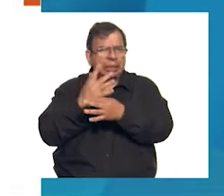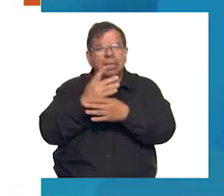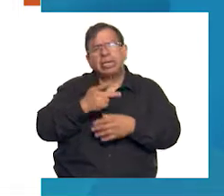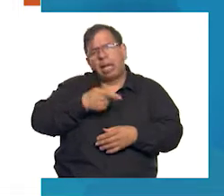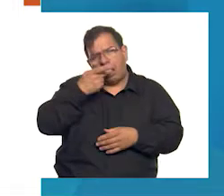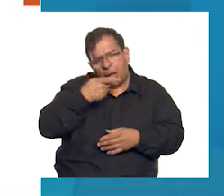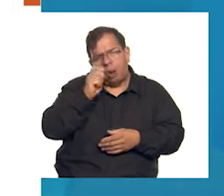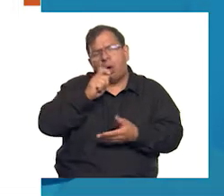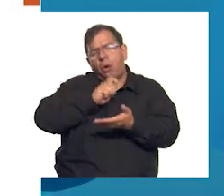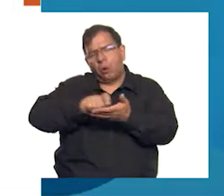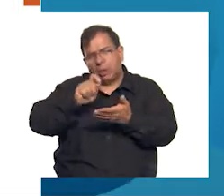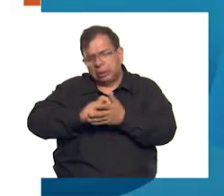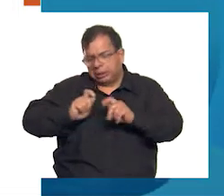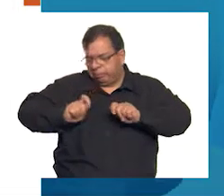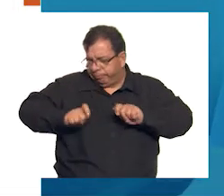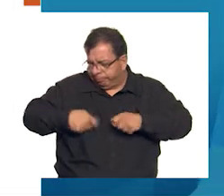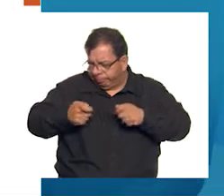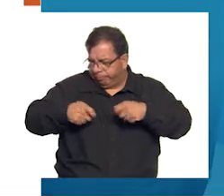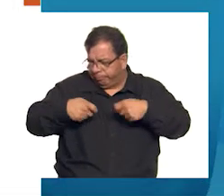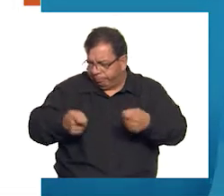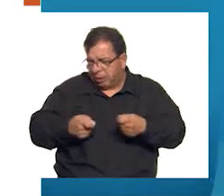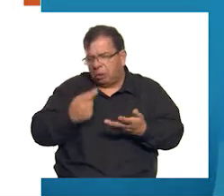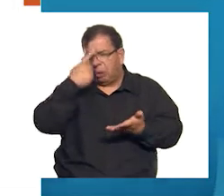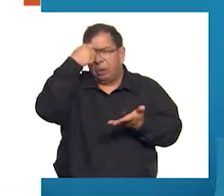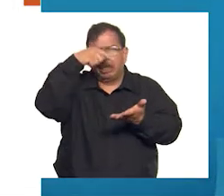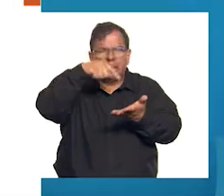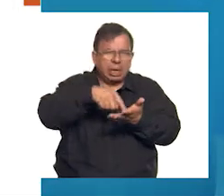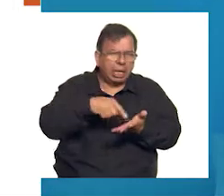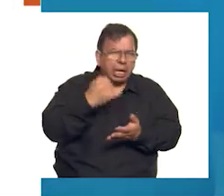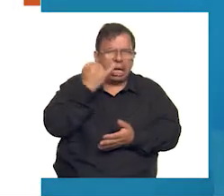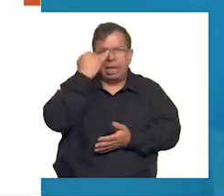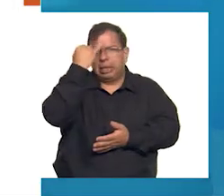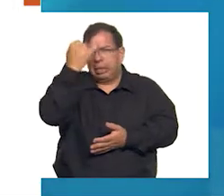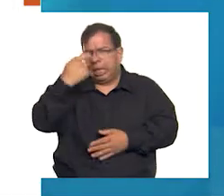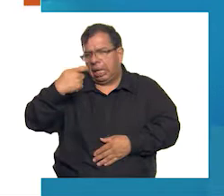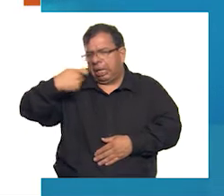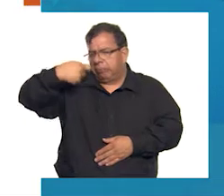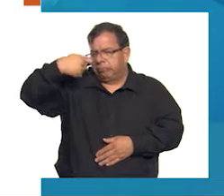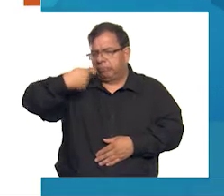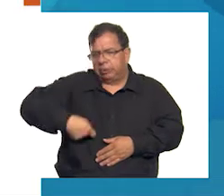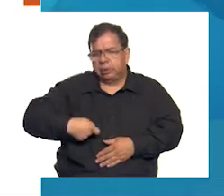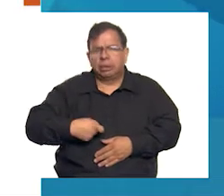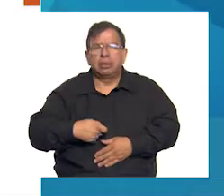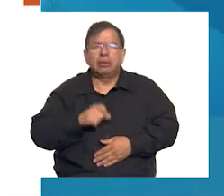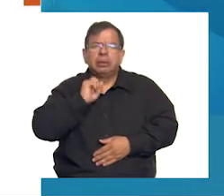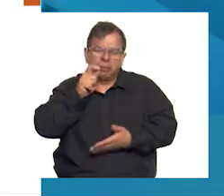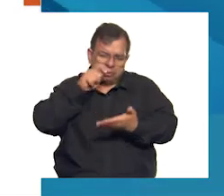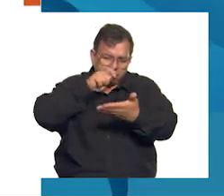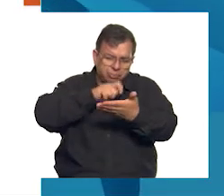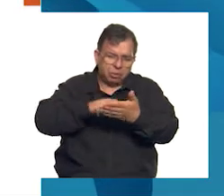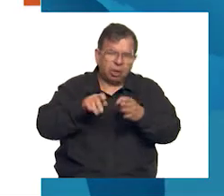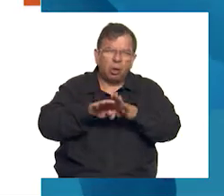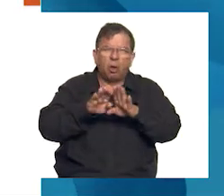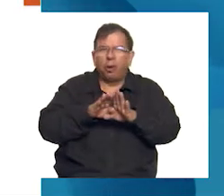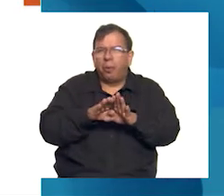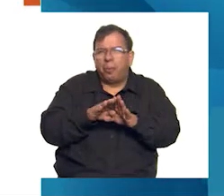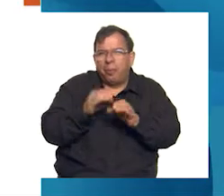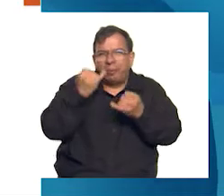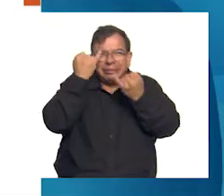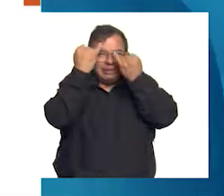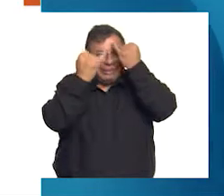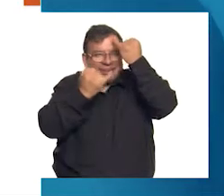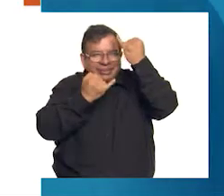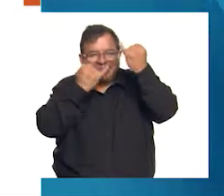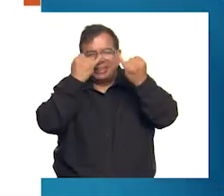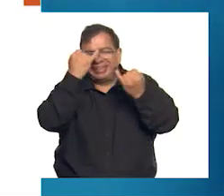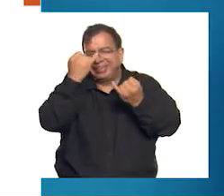las tradiciones de un pueblo, sus creencias, ideas e identidad. Pueden incluir elementos sobrenaturales, fantásticos